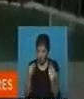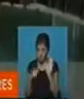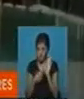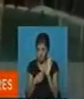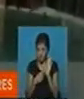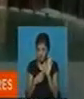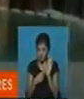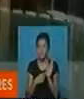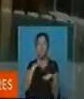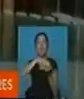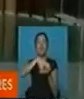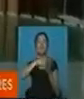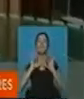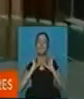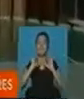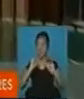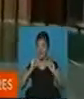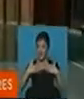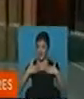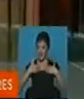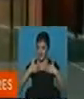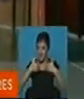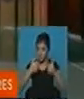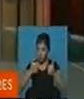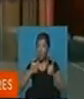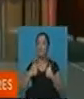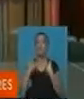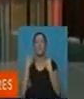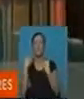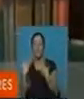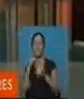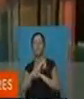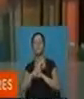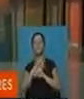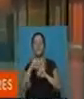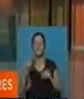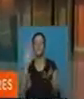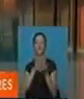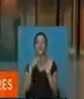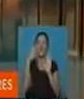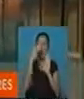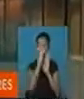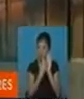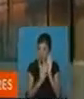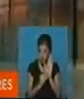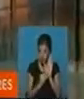la Secretaría de Salud puede presentar datos sobre armas, pero no puede